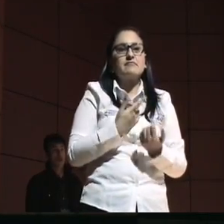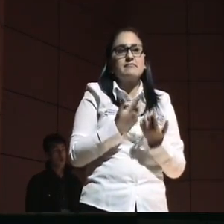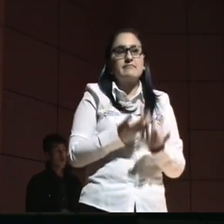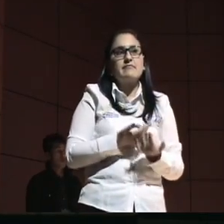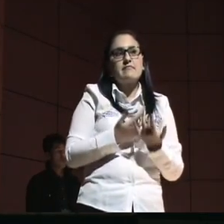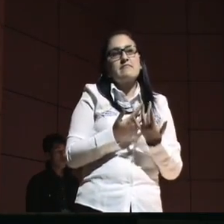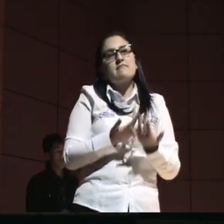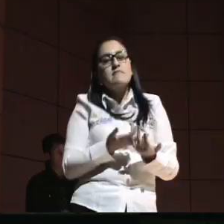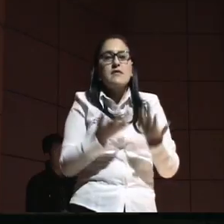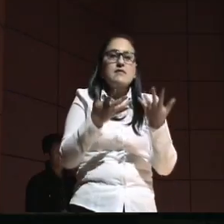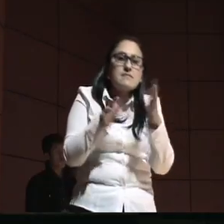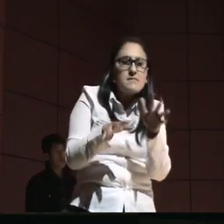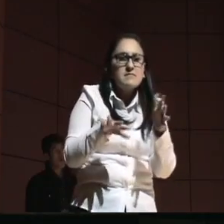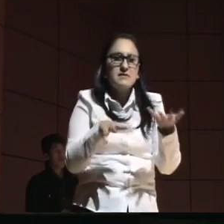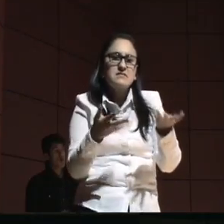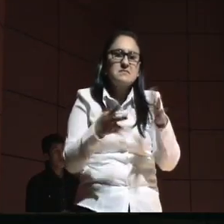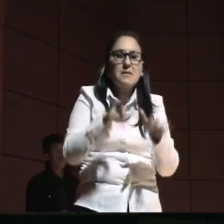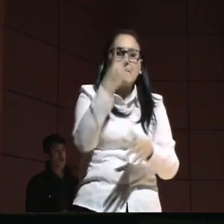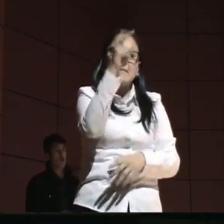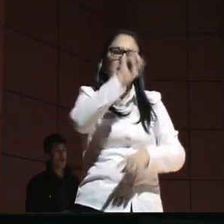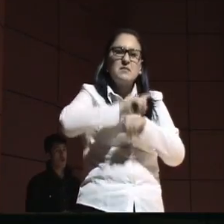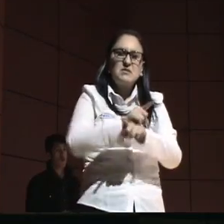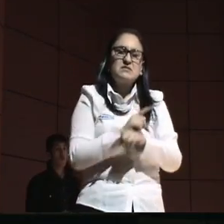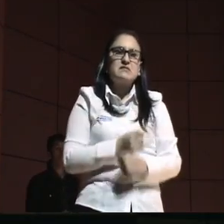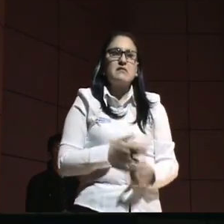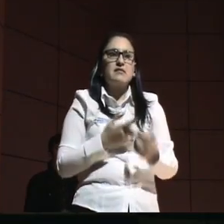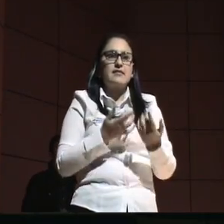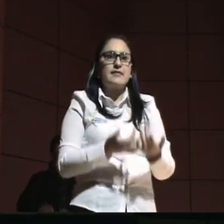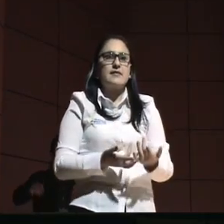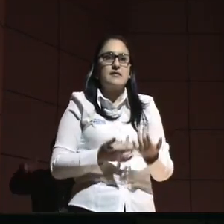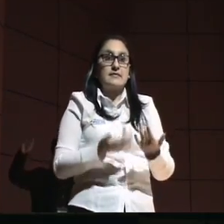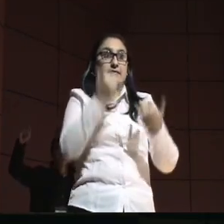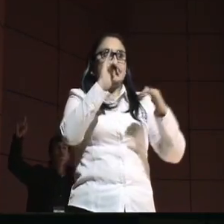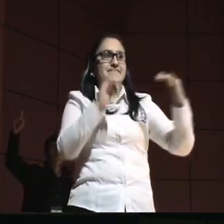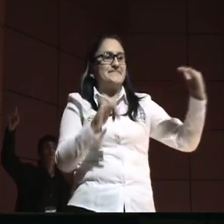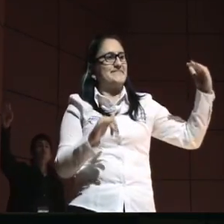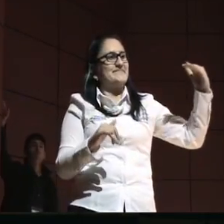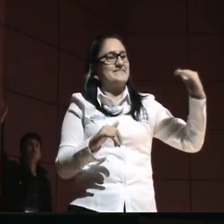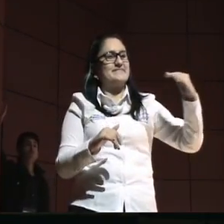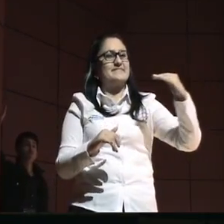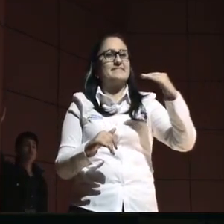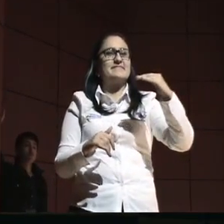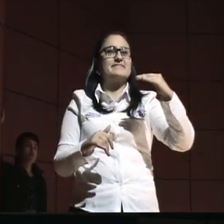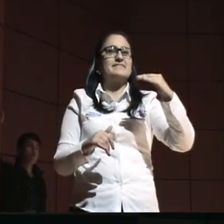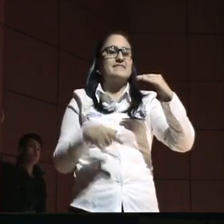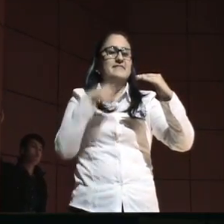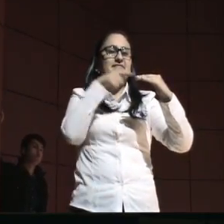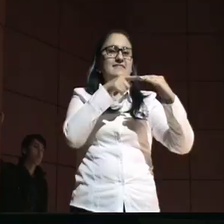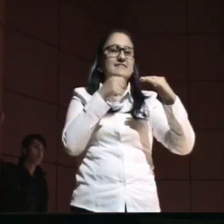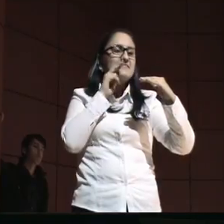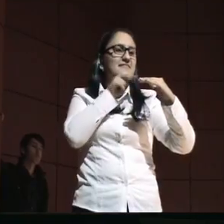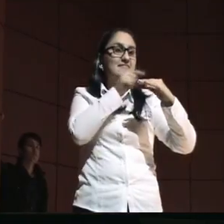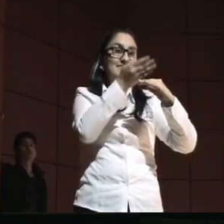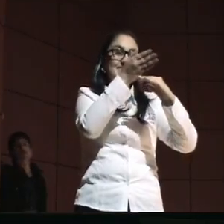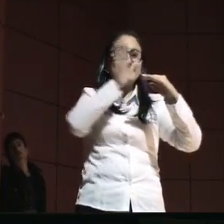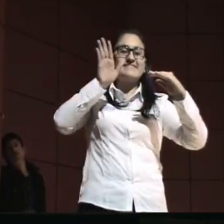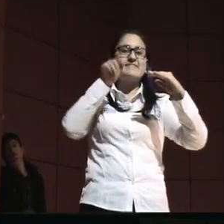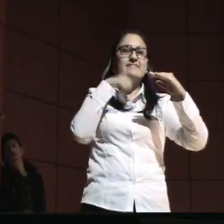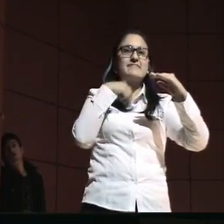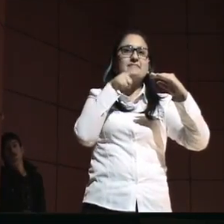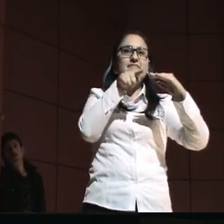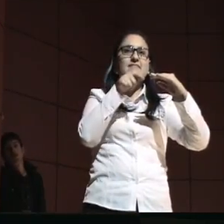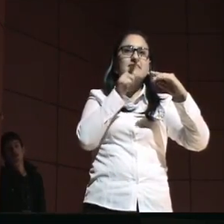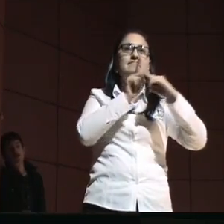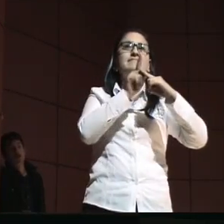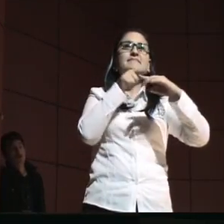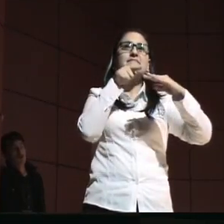esperar aproximadamente unos considerables 20 minutos, por fin llegó el primer bus. Al abrir sus puertas, lo primero que